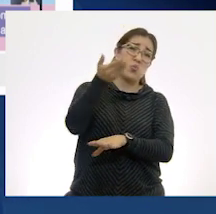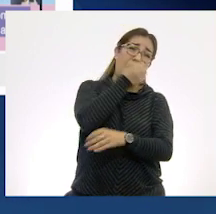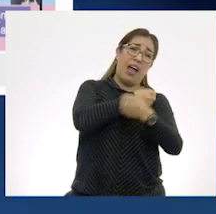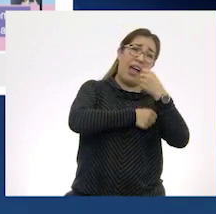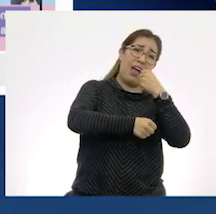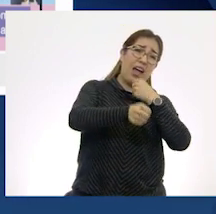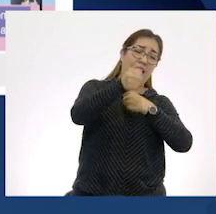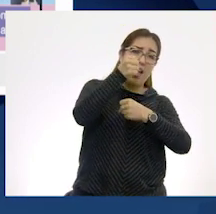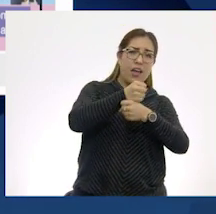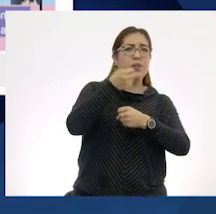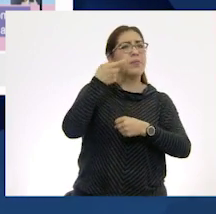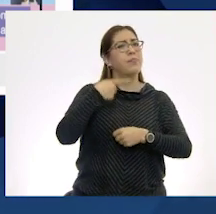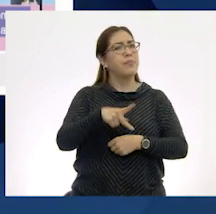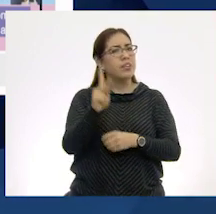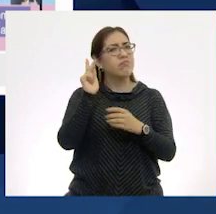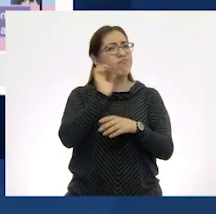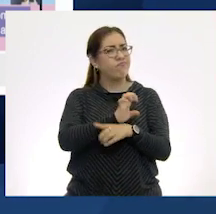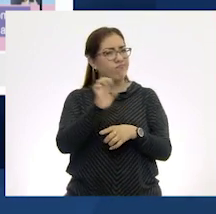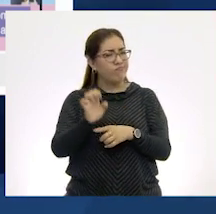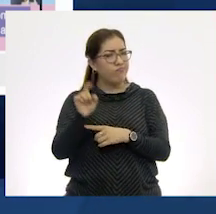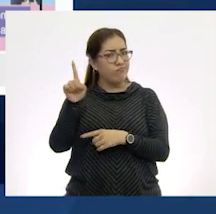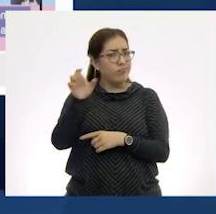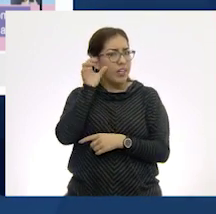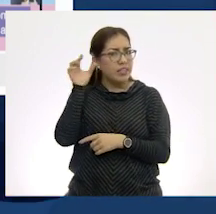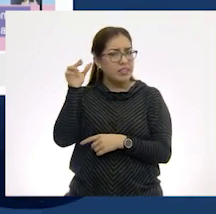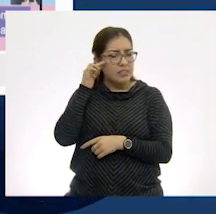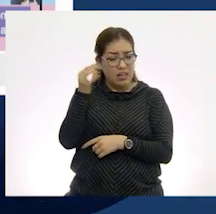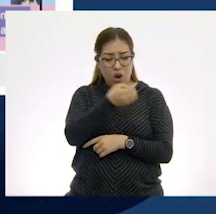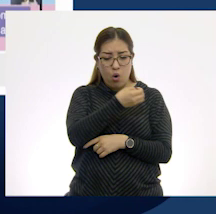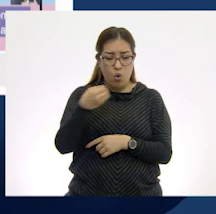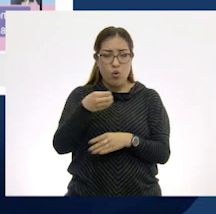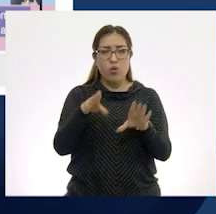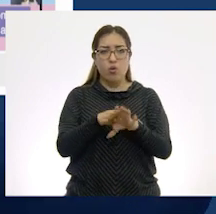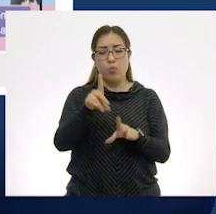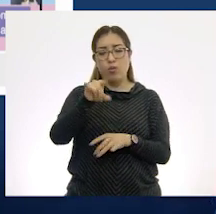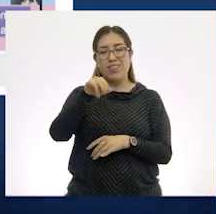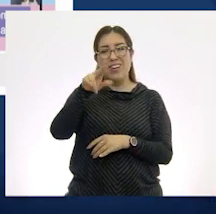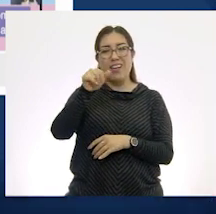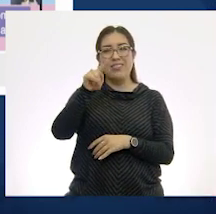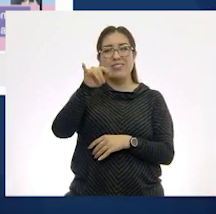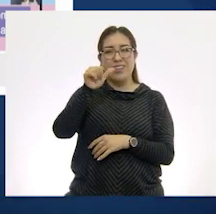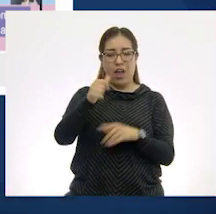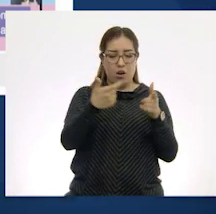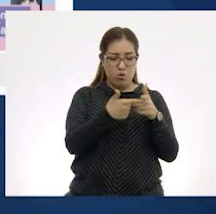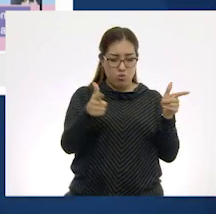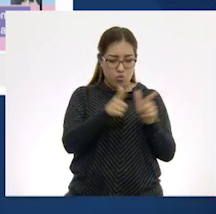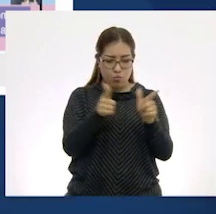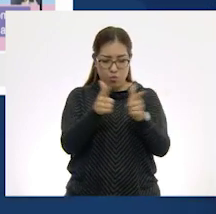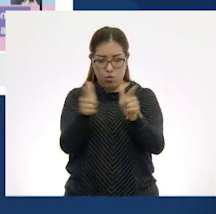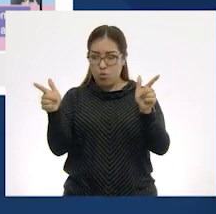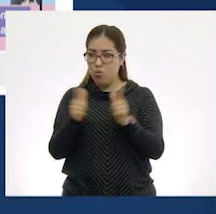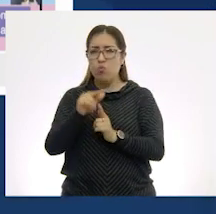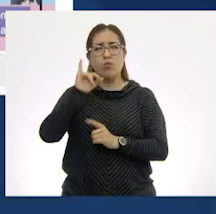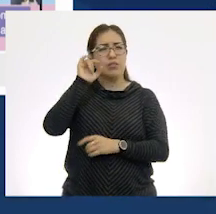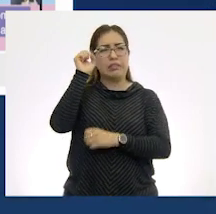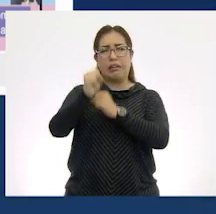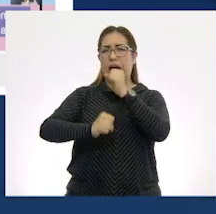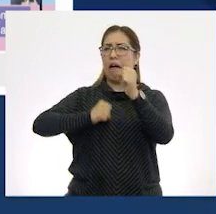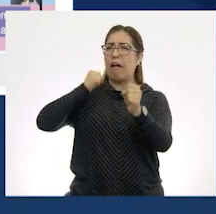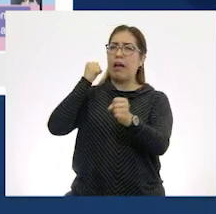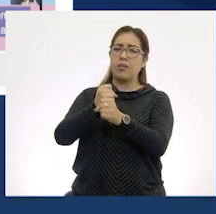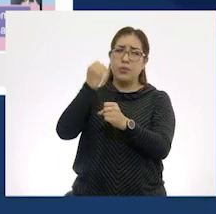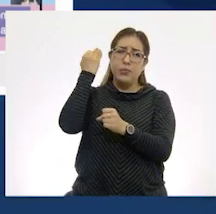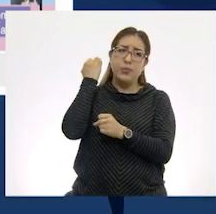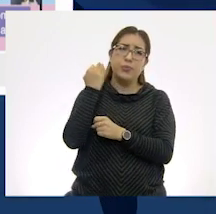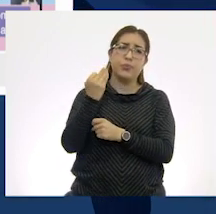años. Pero entonces en China se organizaron por dinastías. Sí, muchísimos años. Y con relación a tu pregunta,